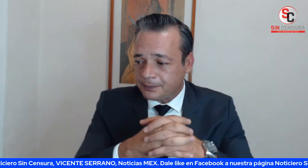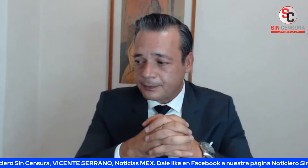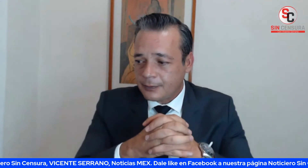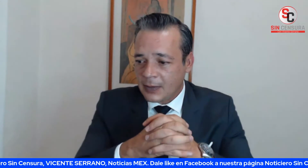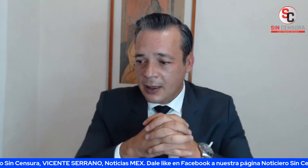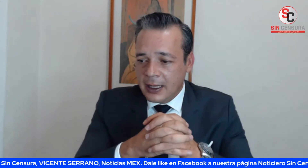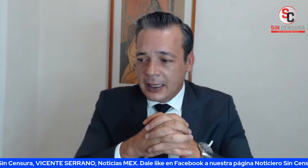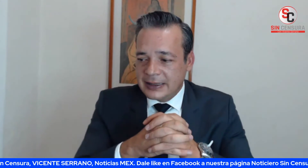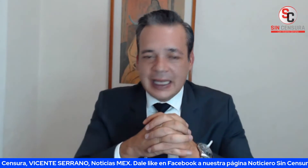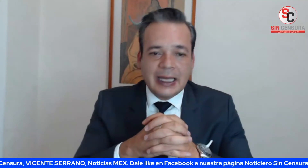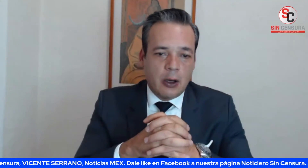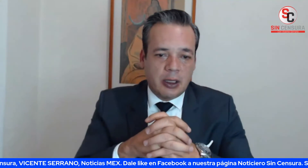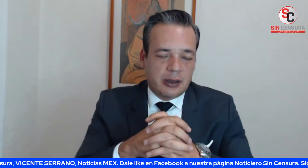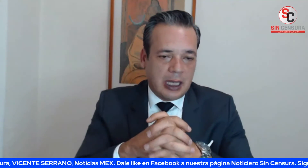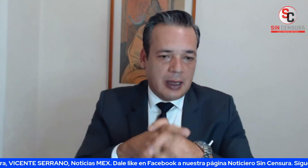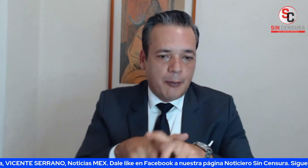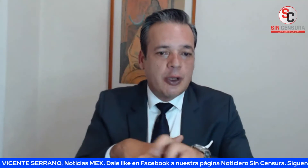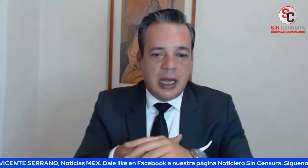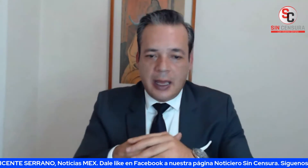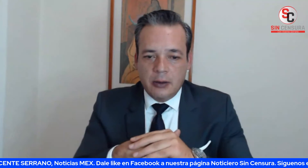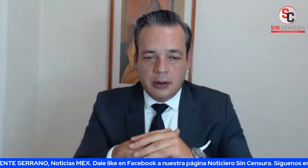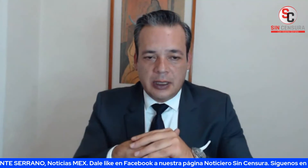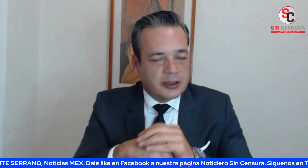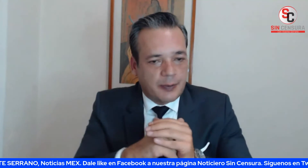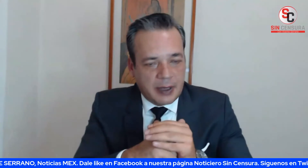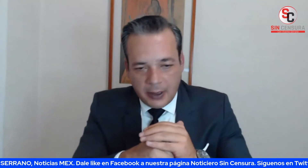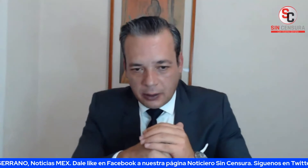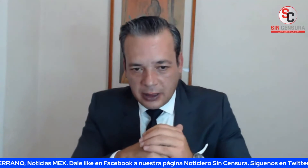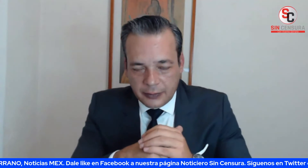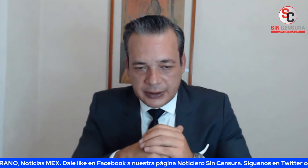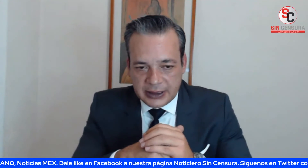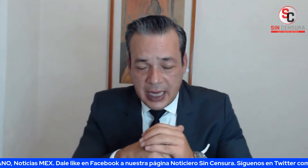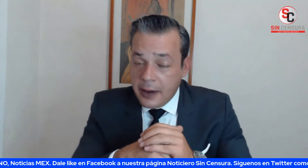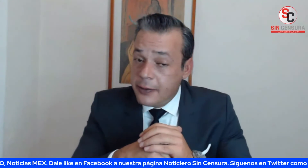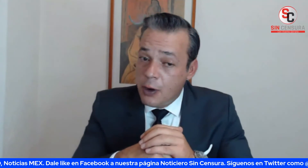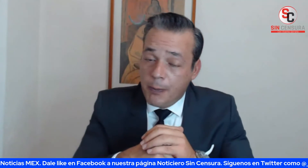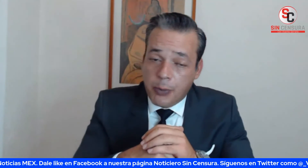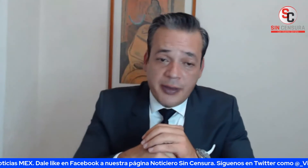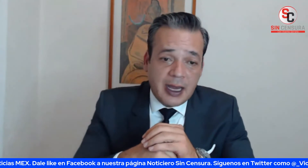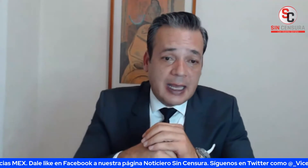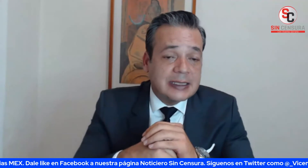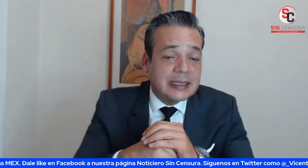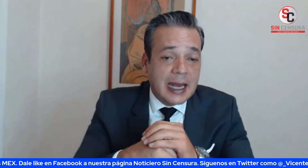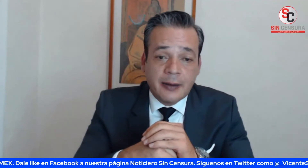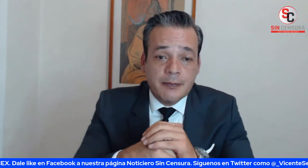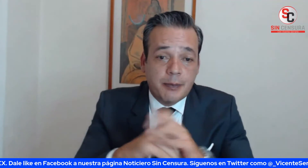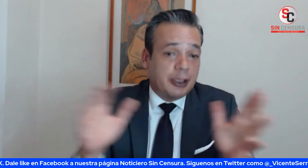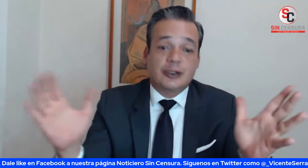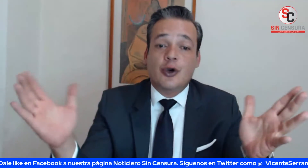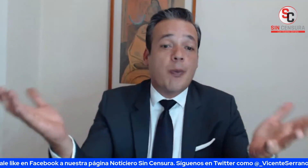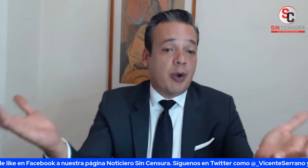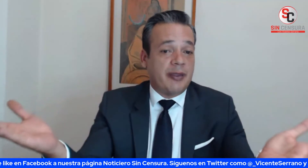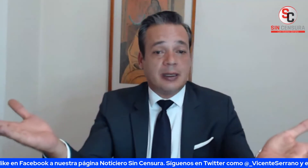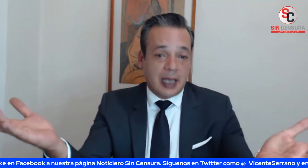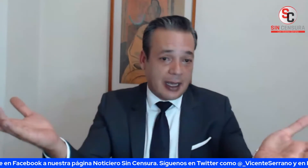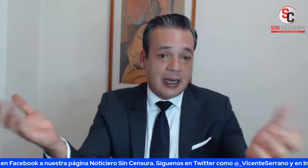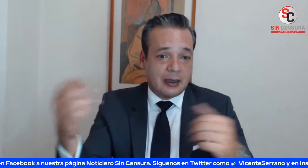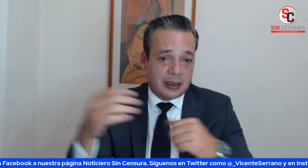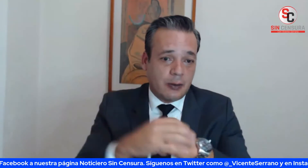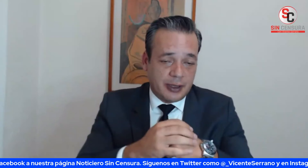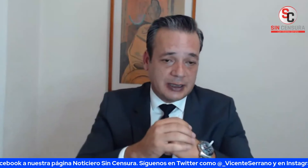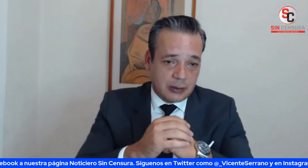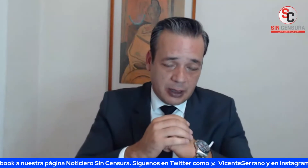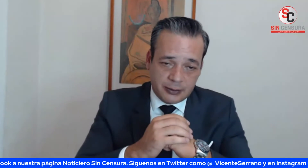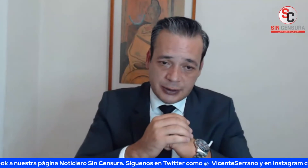¿no? Sí creo que queda muy claro que la Suprema Corte de Justicia no puede legislar, por eso no pueden atacar